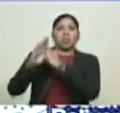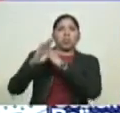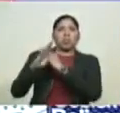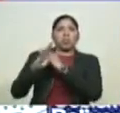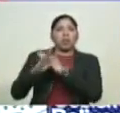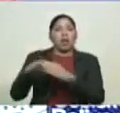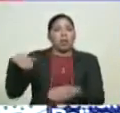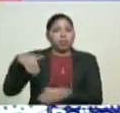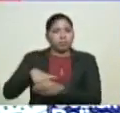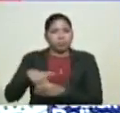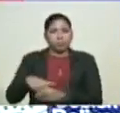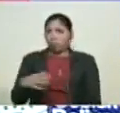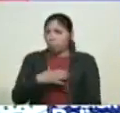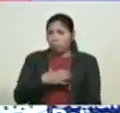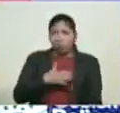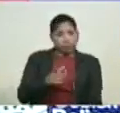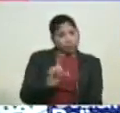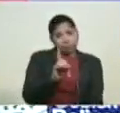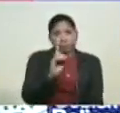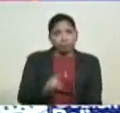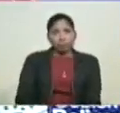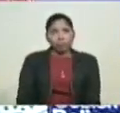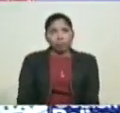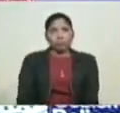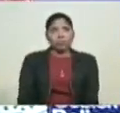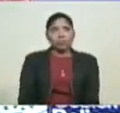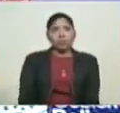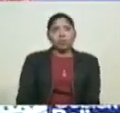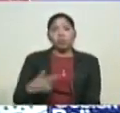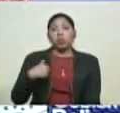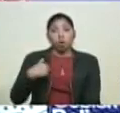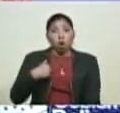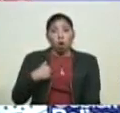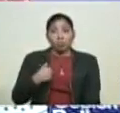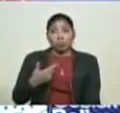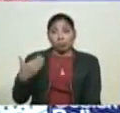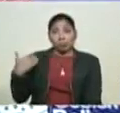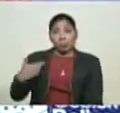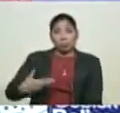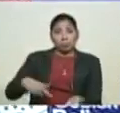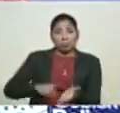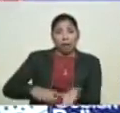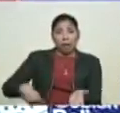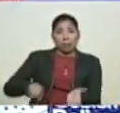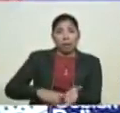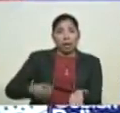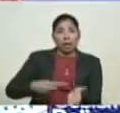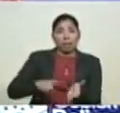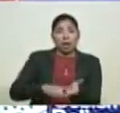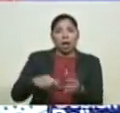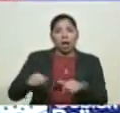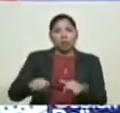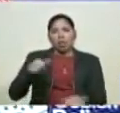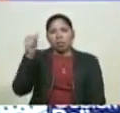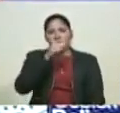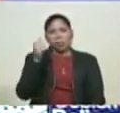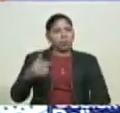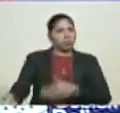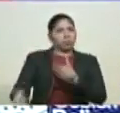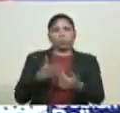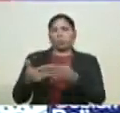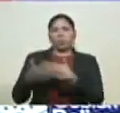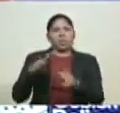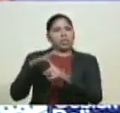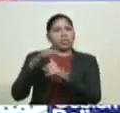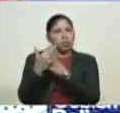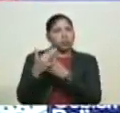elecciones en Venezuela y no pudieron. Y yo dije, llueva, truene o relampaguee, el domingo 20 de mayo habrá elecciones y